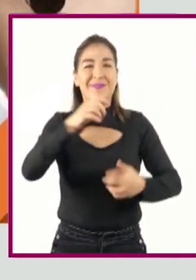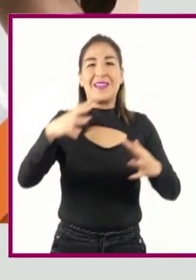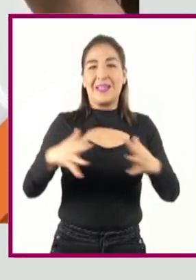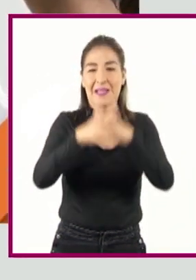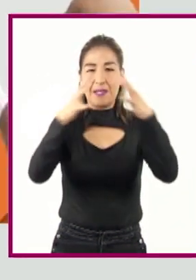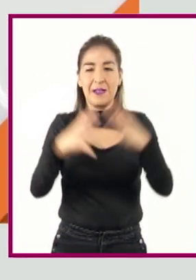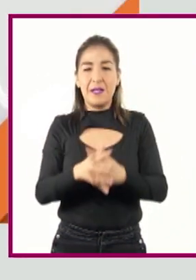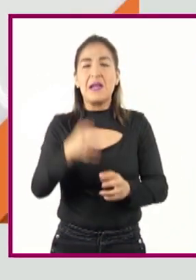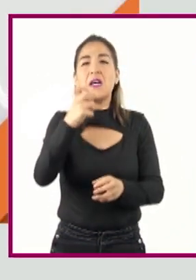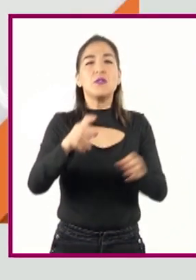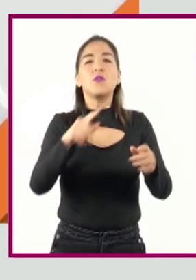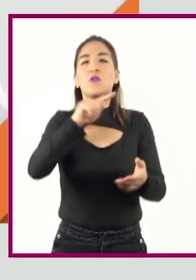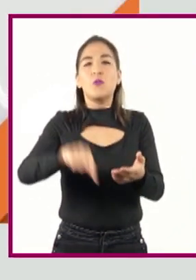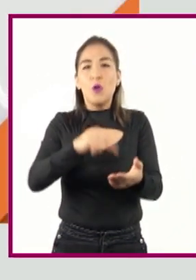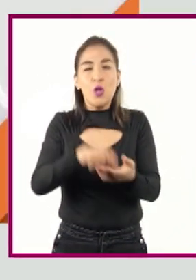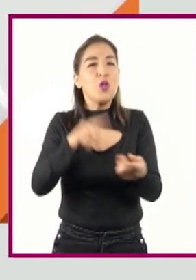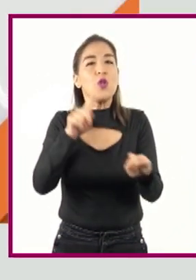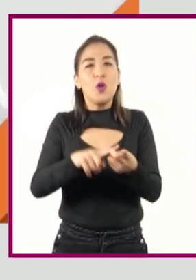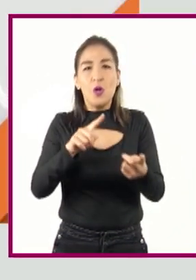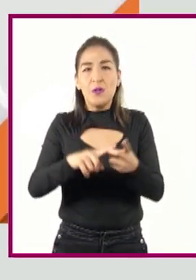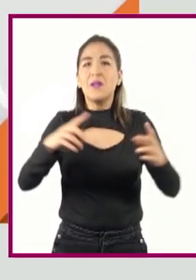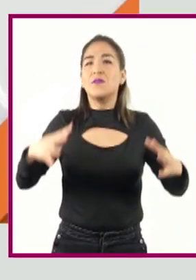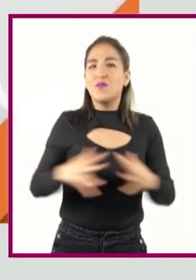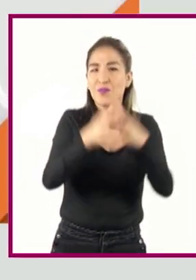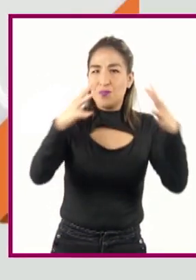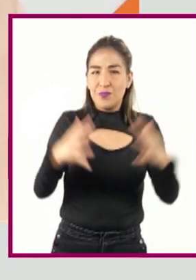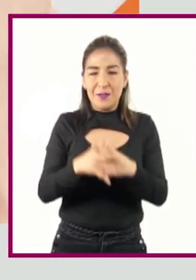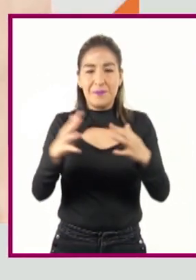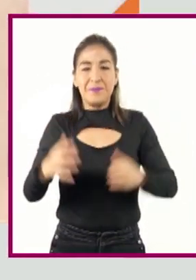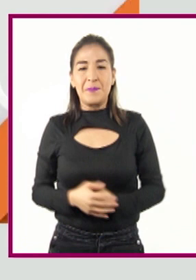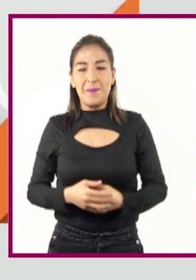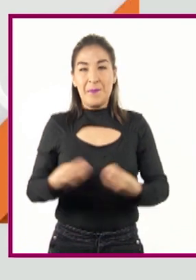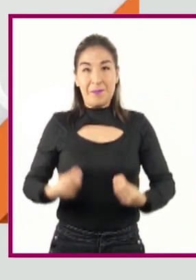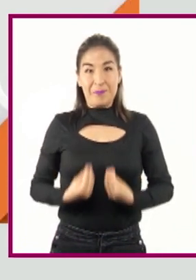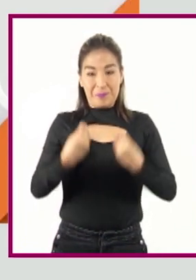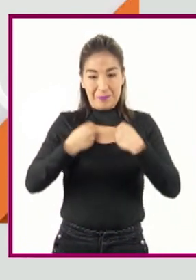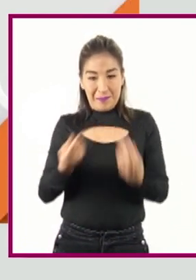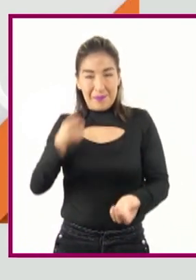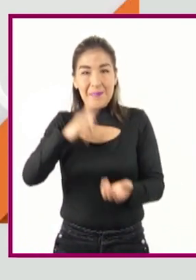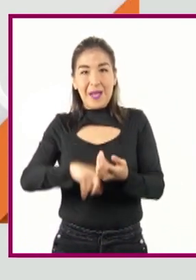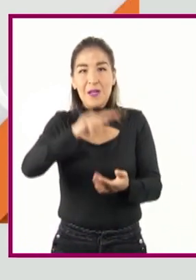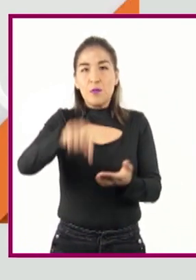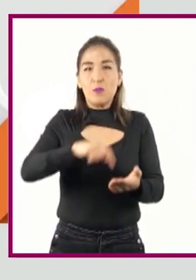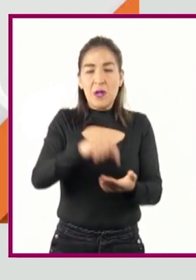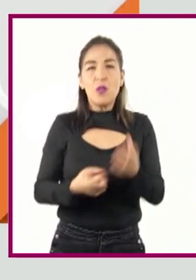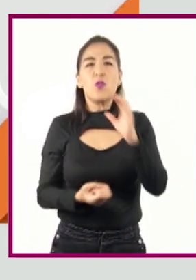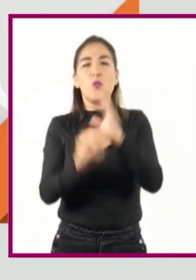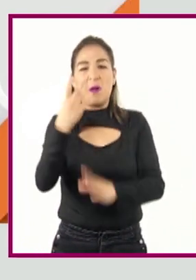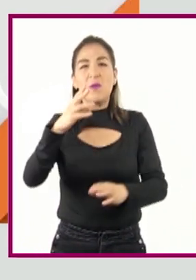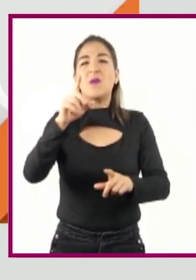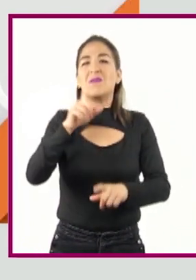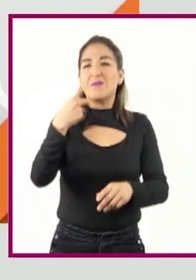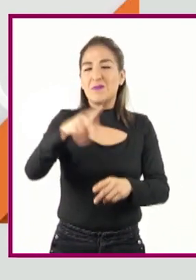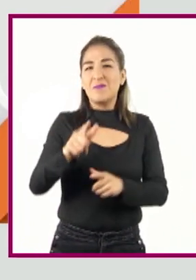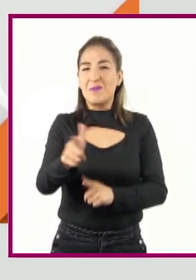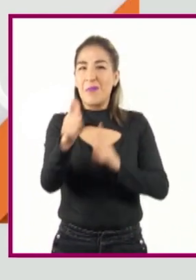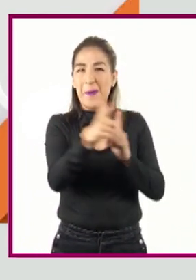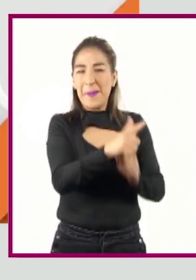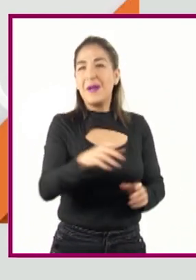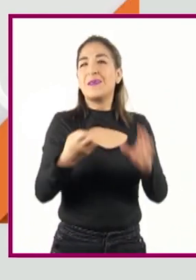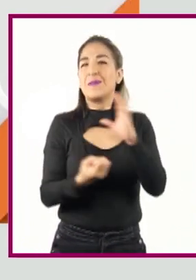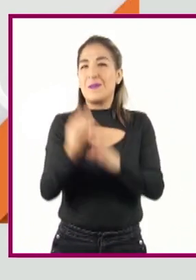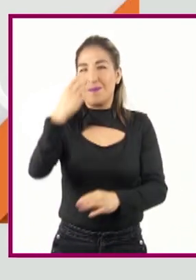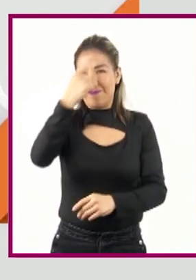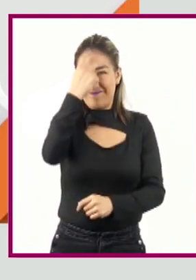del frente de la guerra donde peleó, la vida en las trincheras y las nuevas armas empleadas. Por